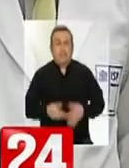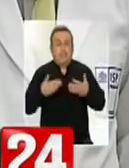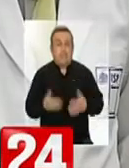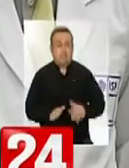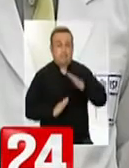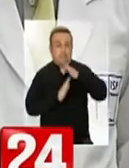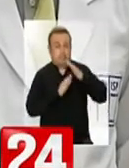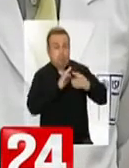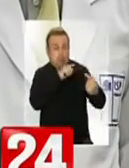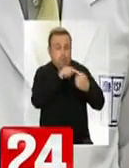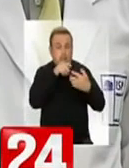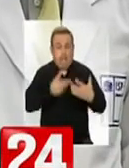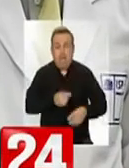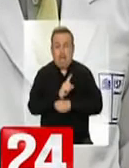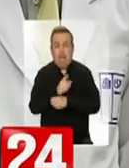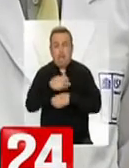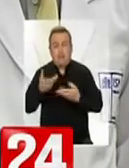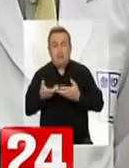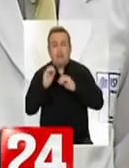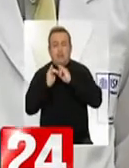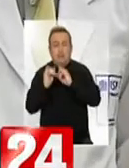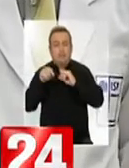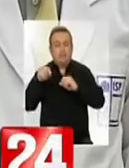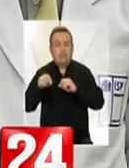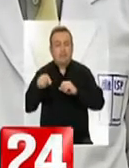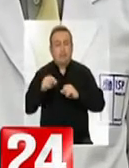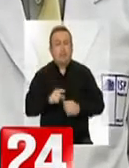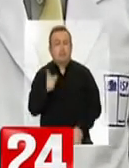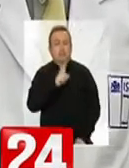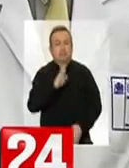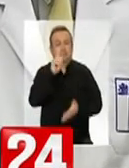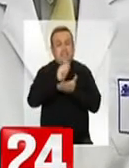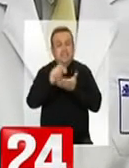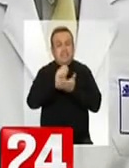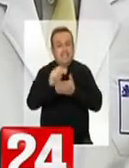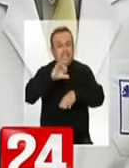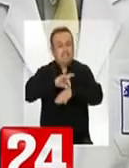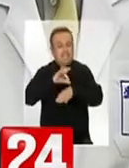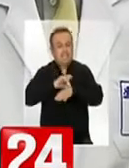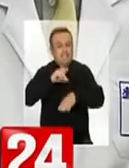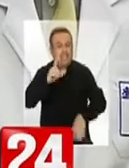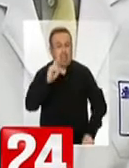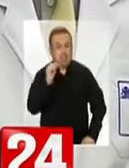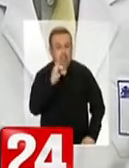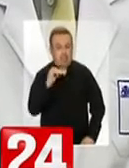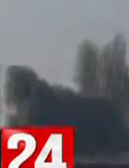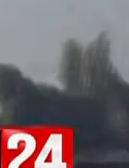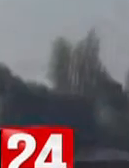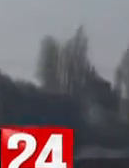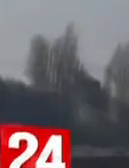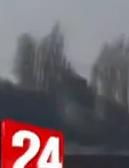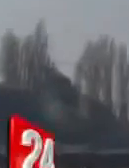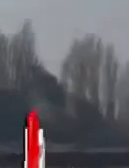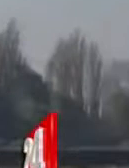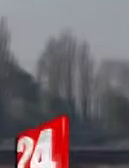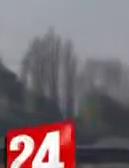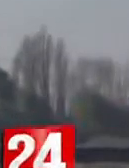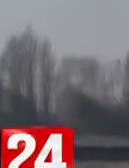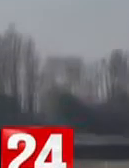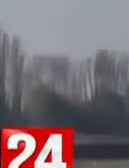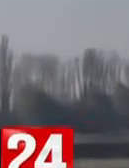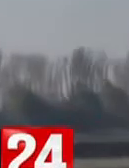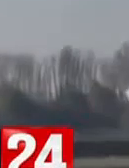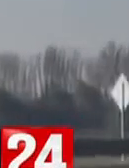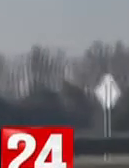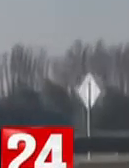interrumpir ese contacto, vamos de inmediato con información de la subsecretaria de Salud, Paula Daza. Escuchamos. La infectada